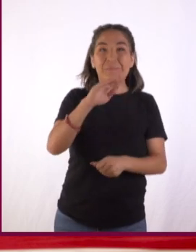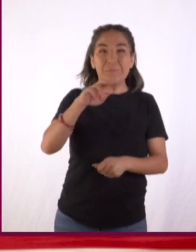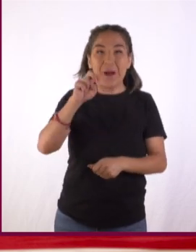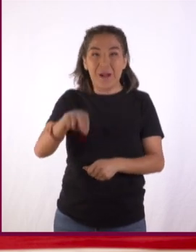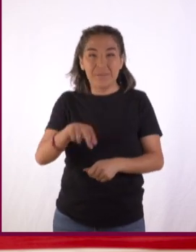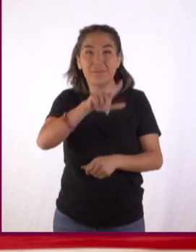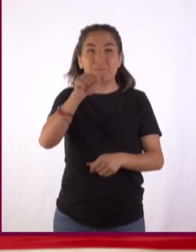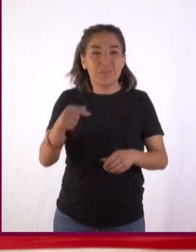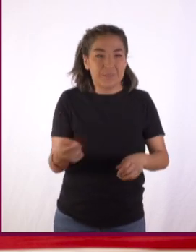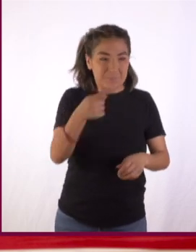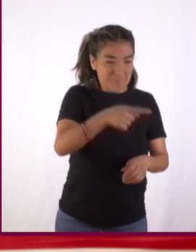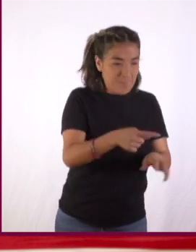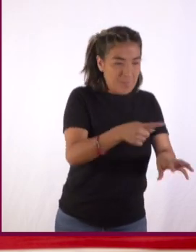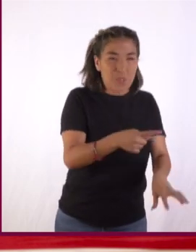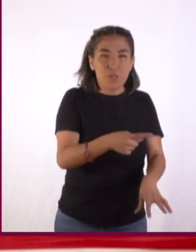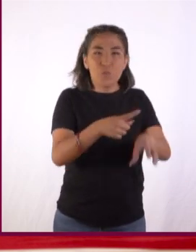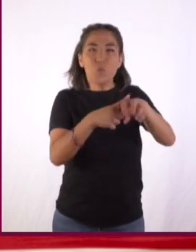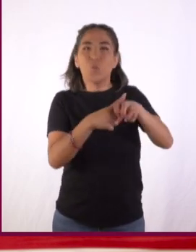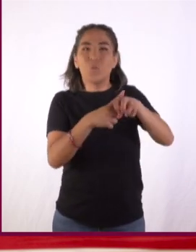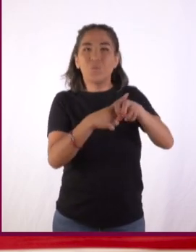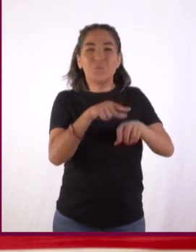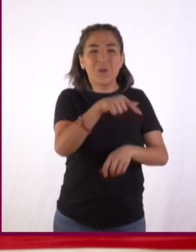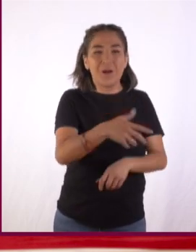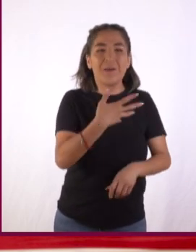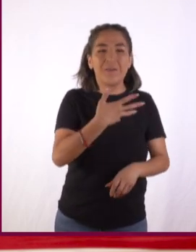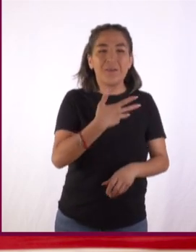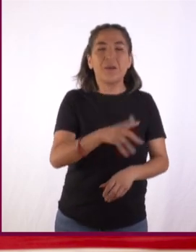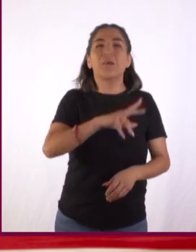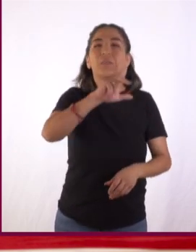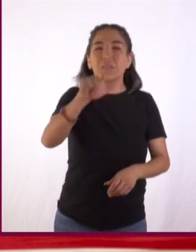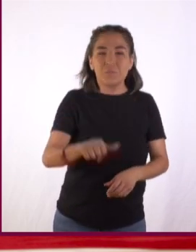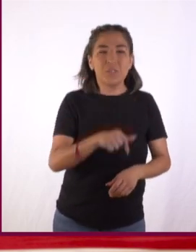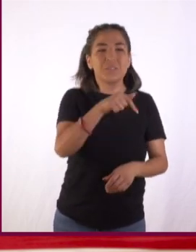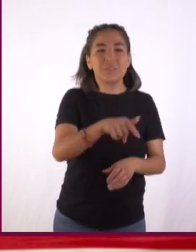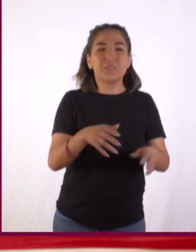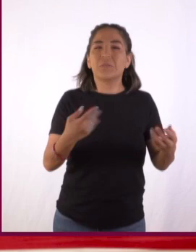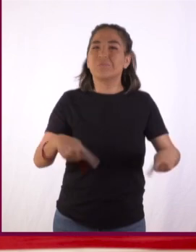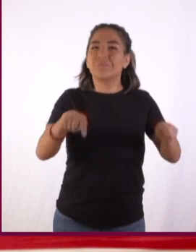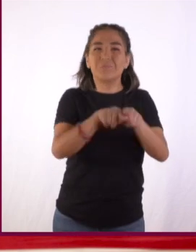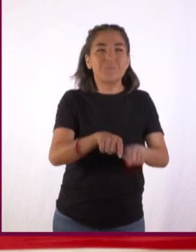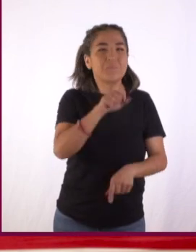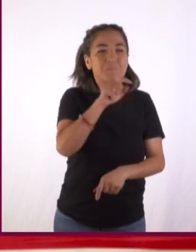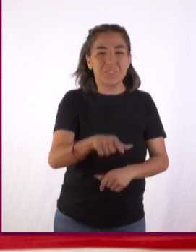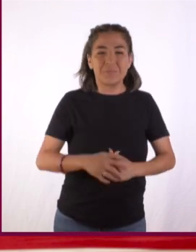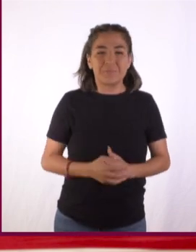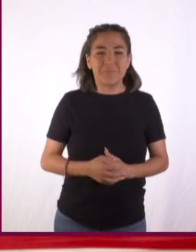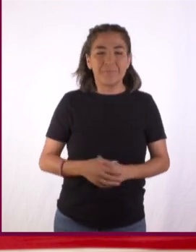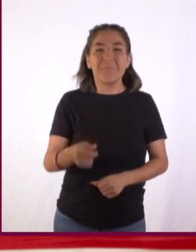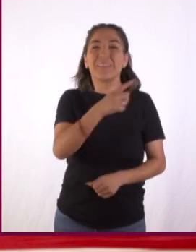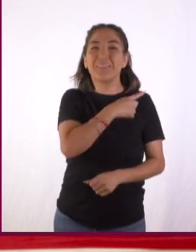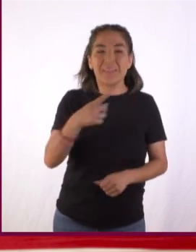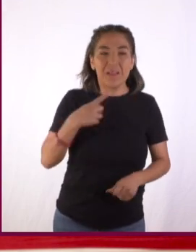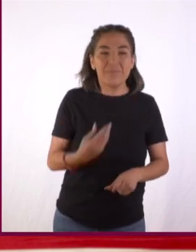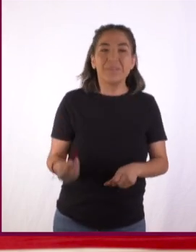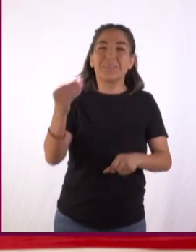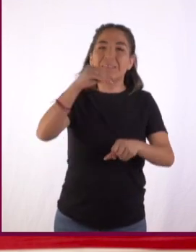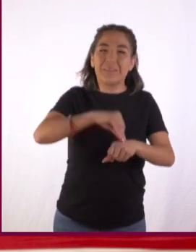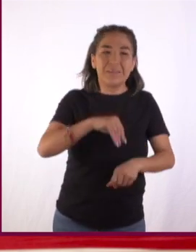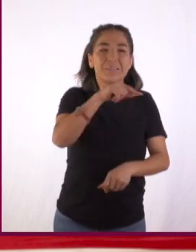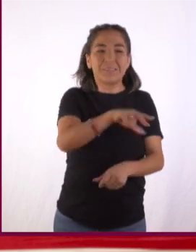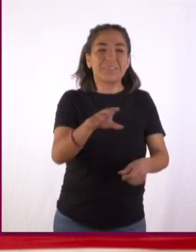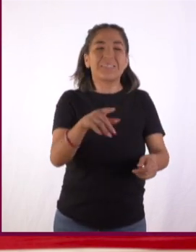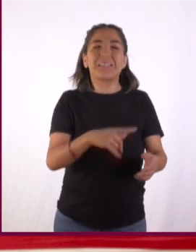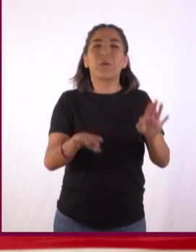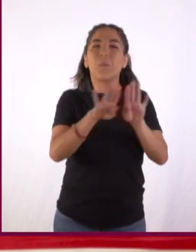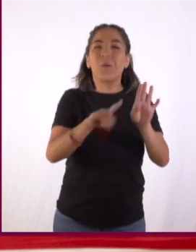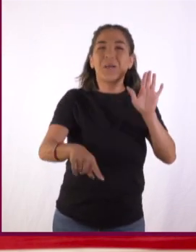ahí, sin importar lo que hagamos con los estímulos magnéticos, el desarmador quedará con un magnetismo remanente. Tendríamos que agregarle